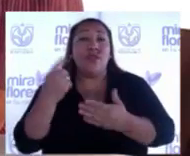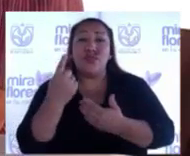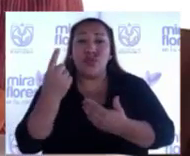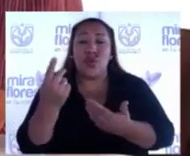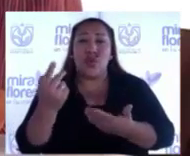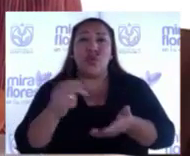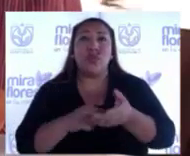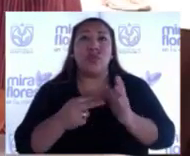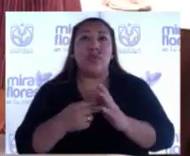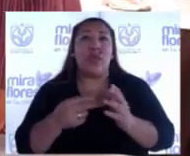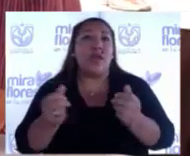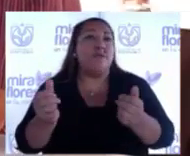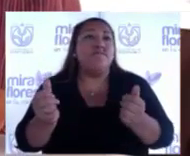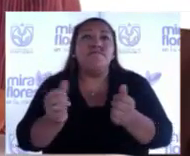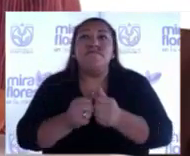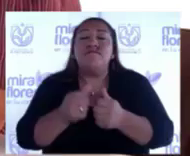simplemente